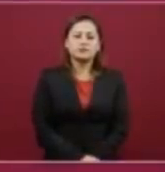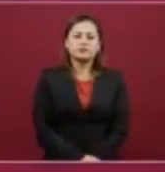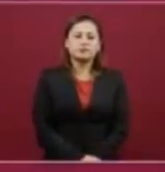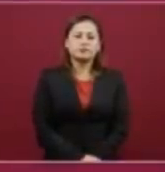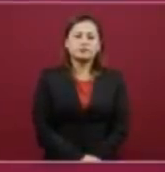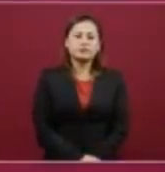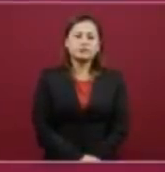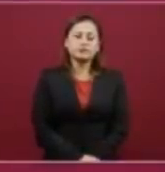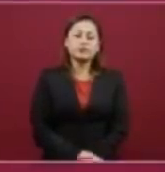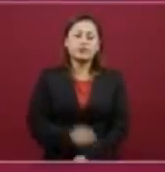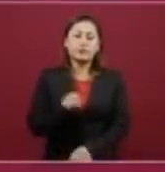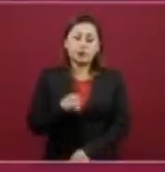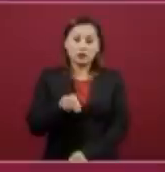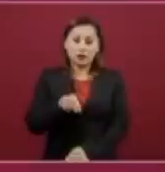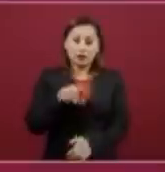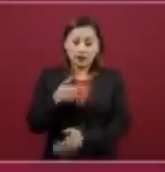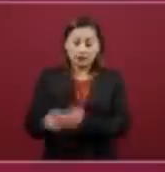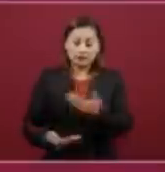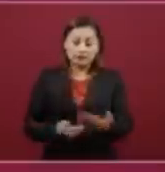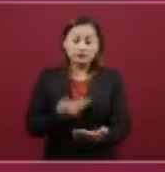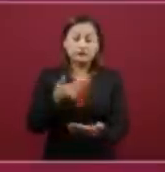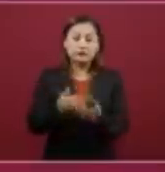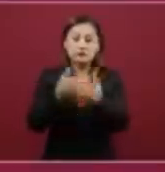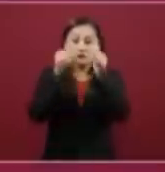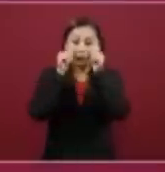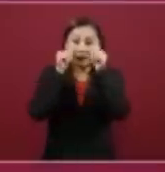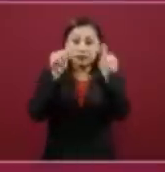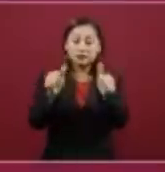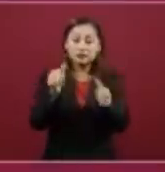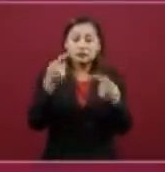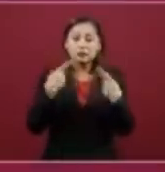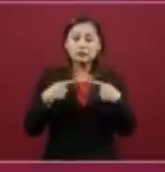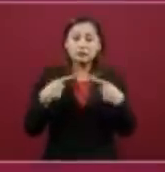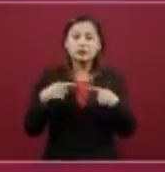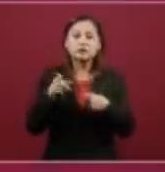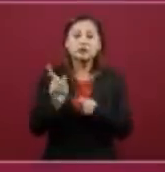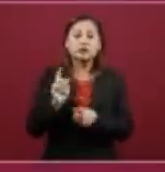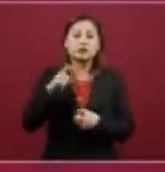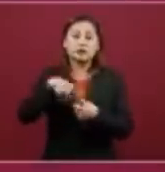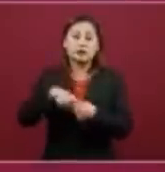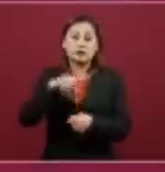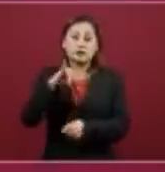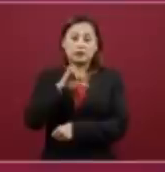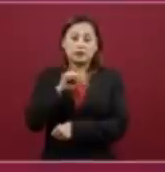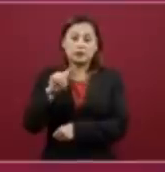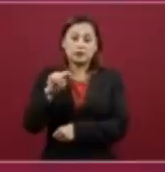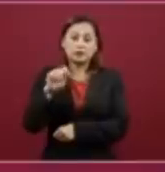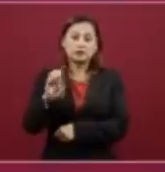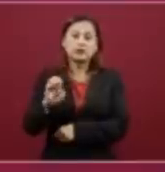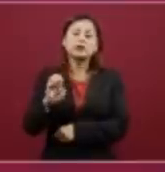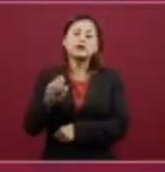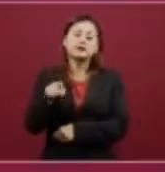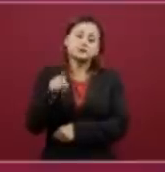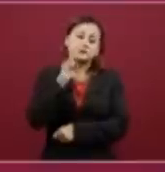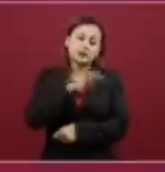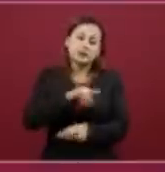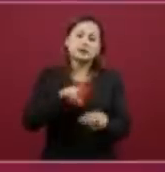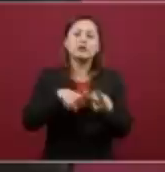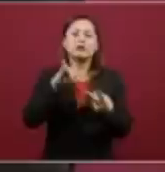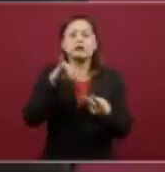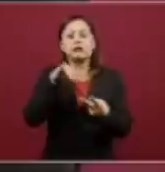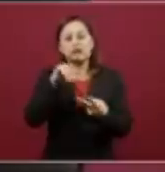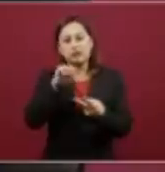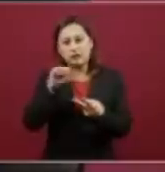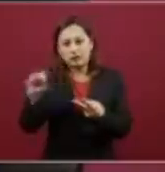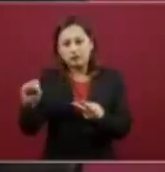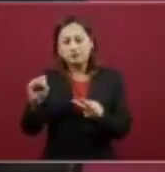el servicio a derechohabientes en el ISSSTE, en el seguro, o